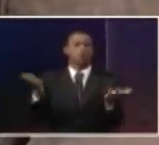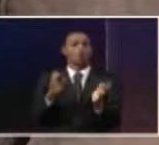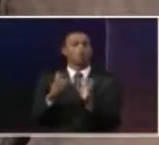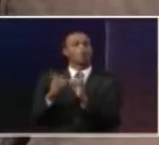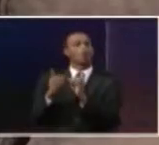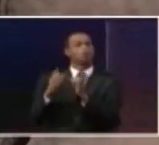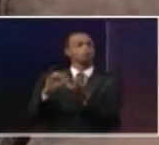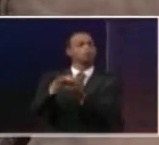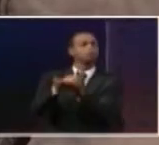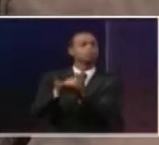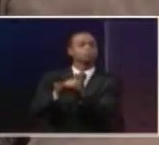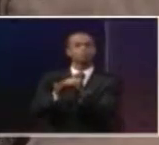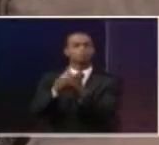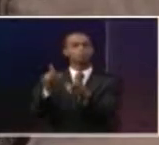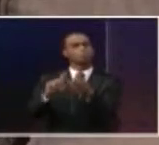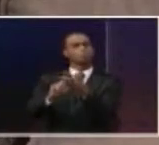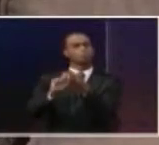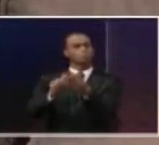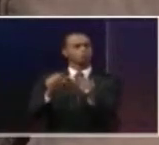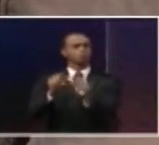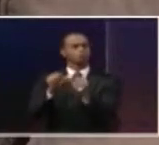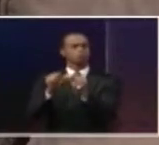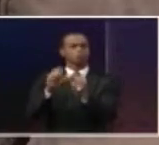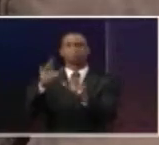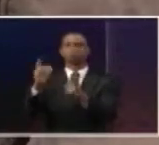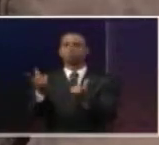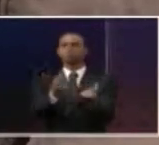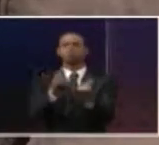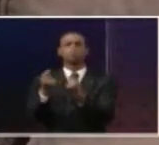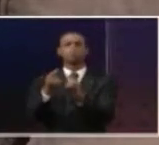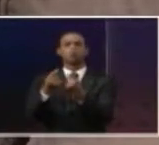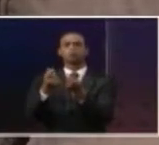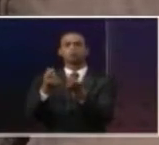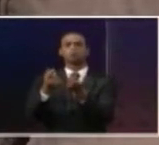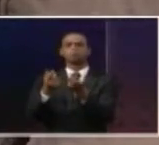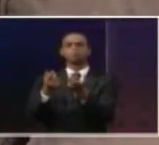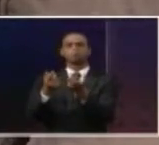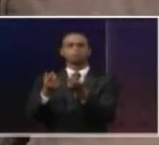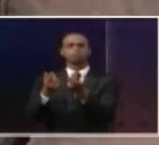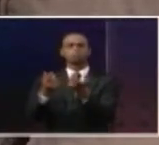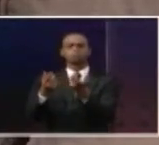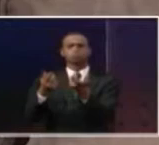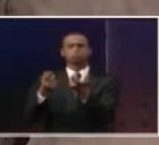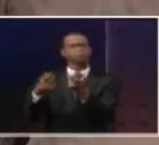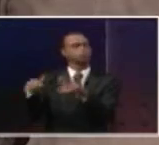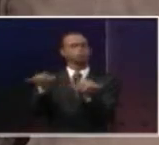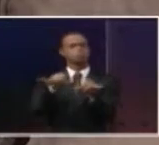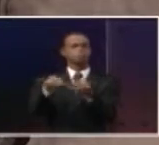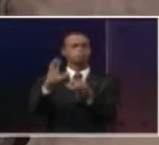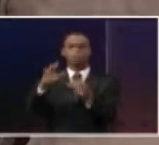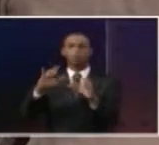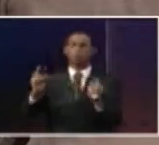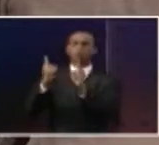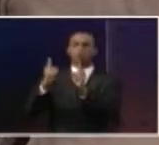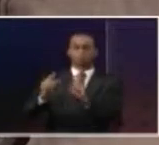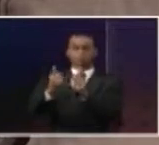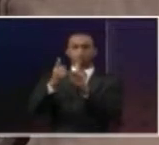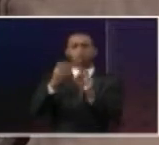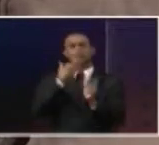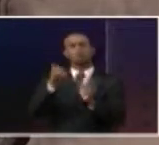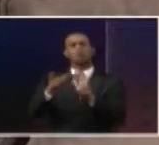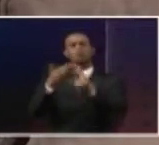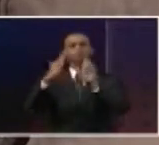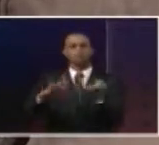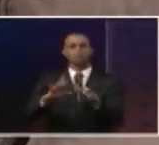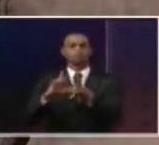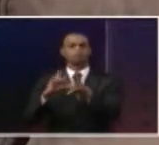común. Entonces vamos a seguir encontrándonos en diferentes actividades, en diferentes reuniones. Es mejor que la paz pueda reinar,